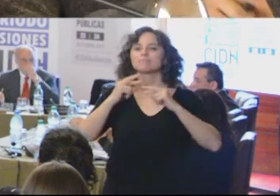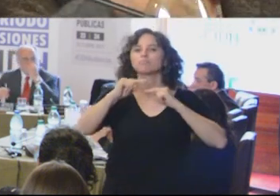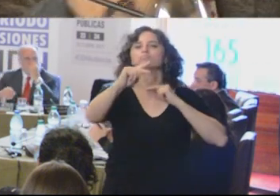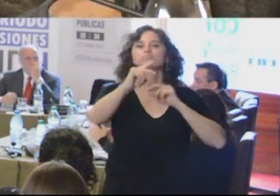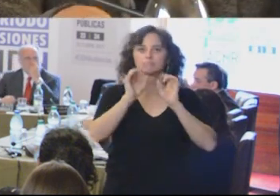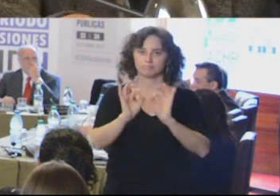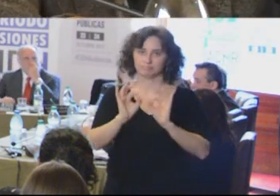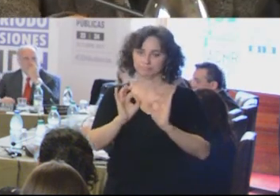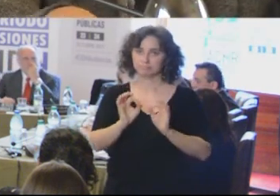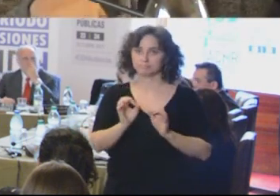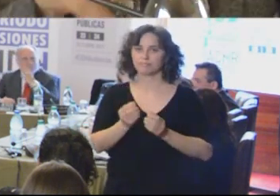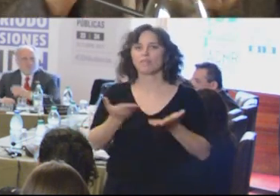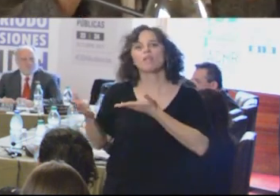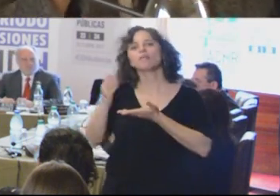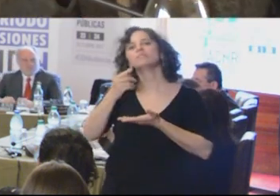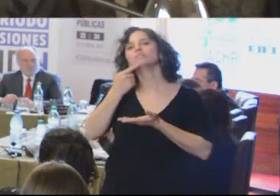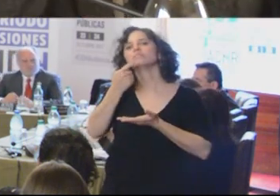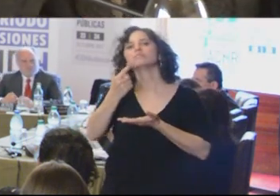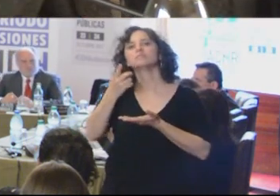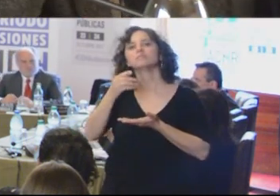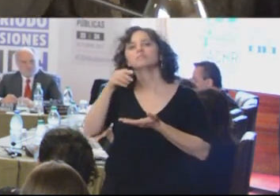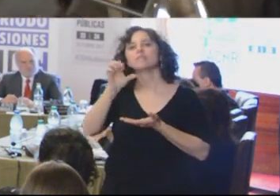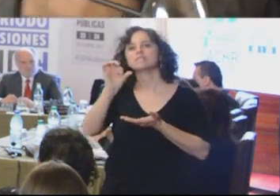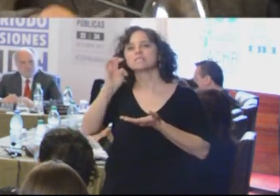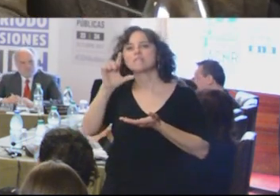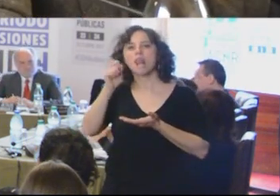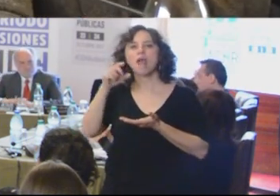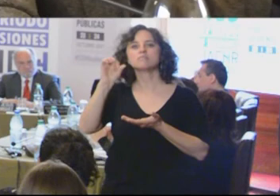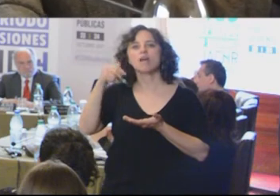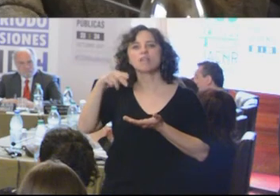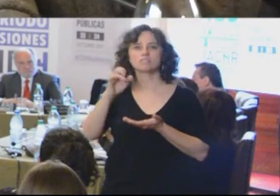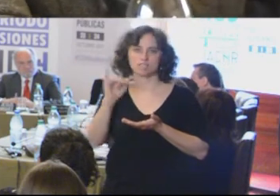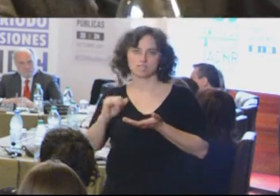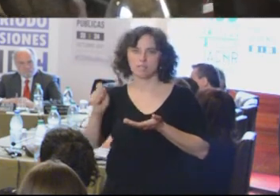todo el uso de la palabra la doctora estar a sanchís de la fiscalía general